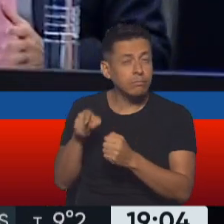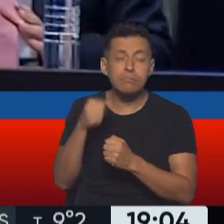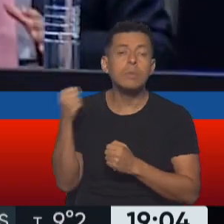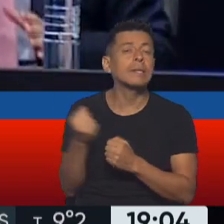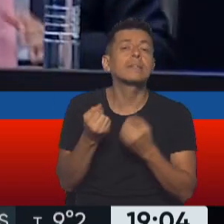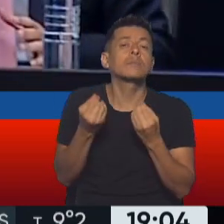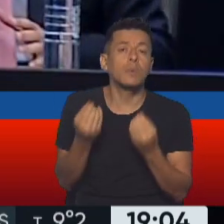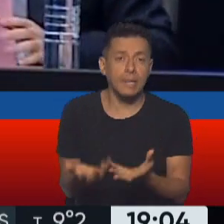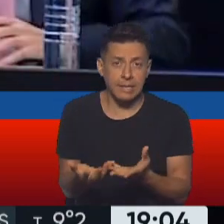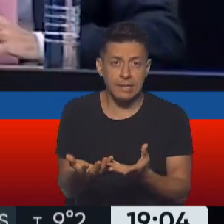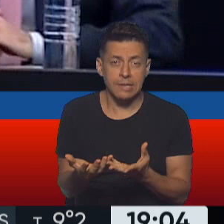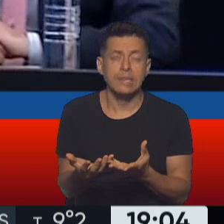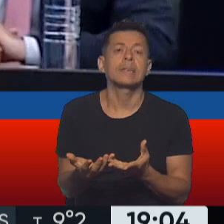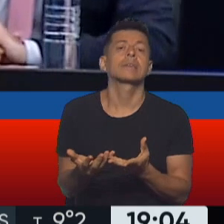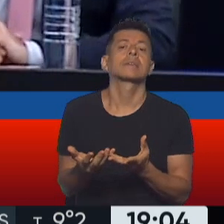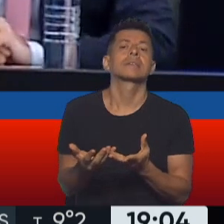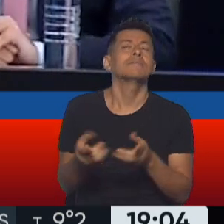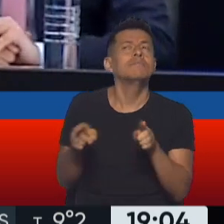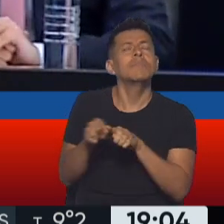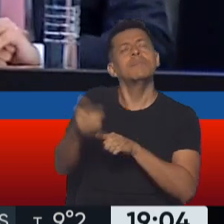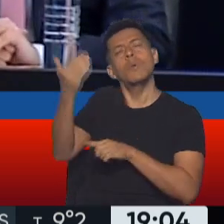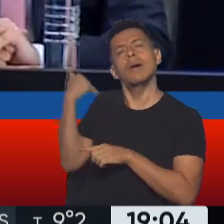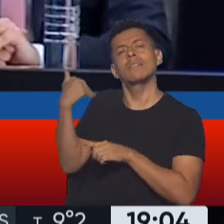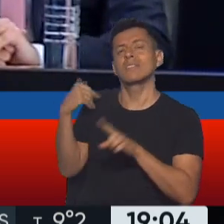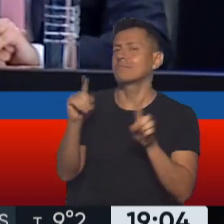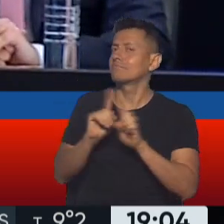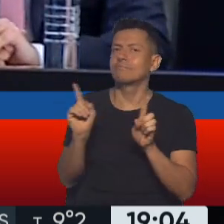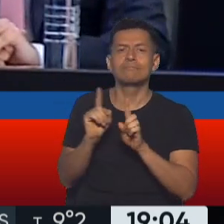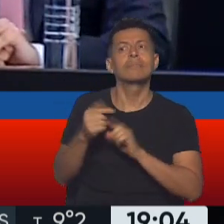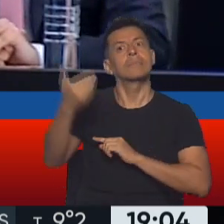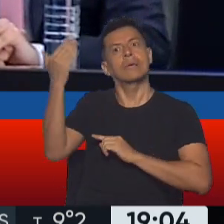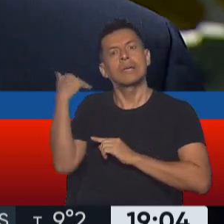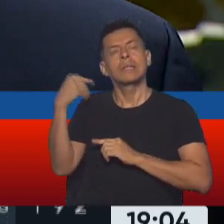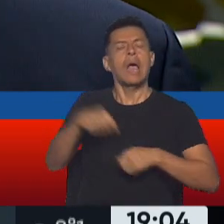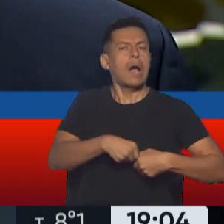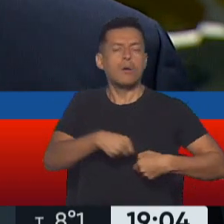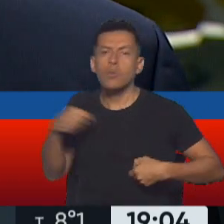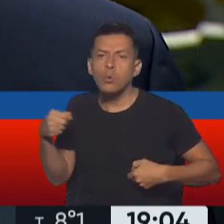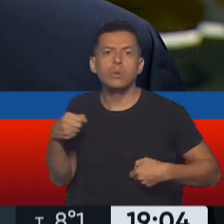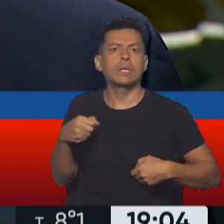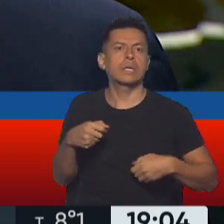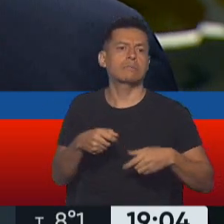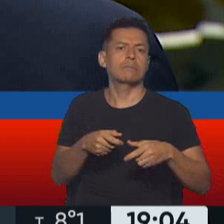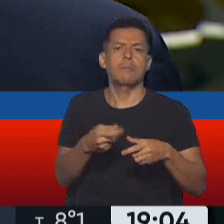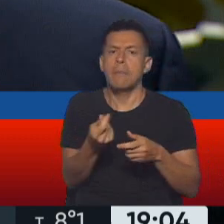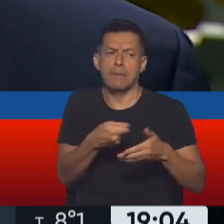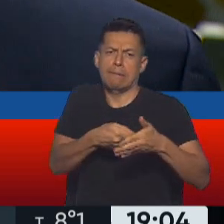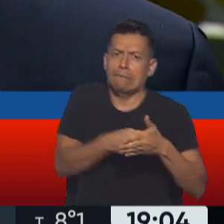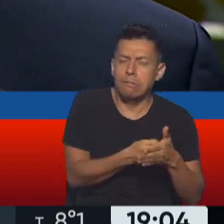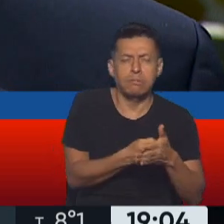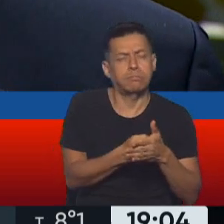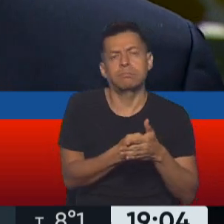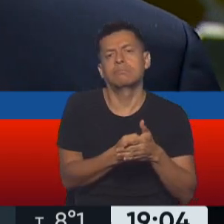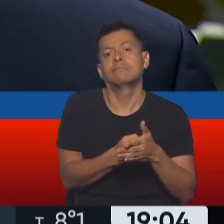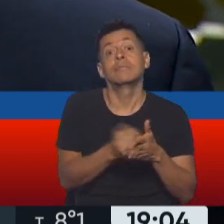no tiene las fórmulas tradicionales de ajuste que han caracterizado todos los acuerdos de la argentina y la mayoría de los